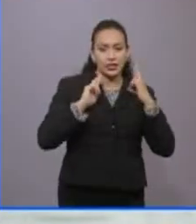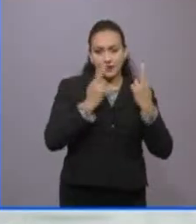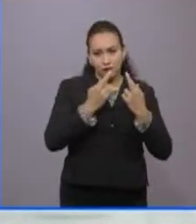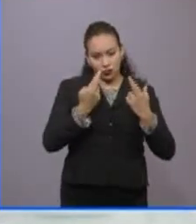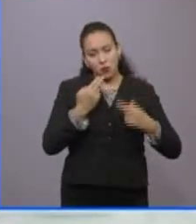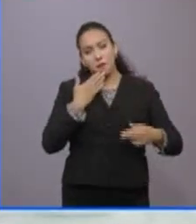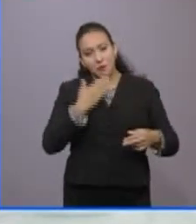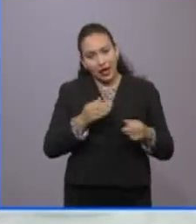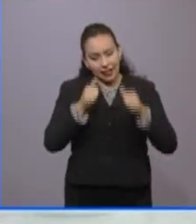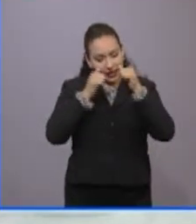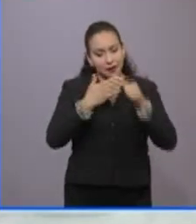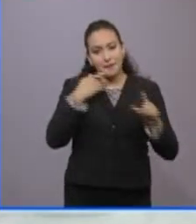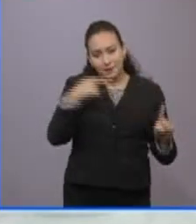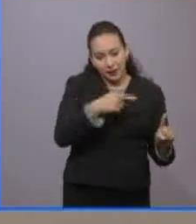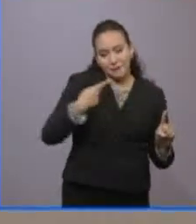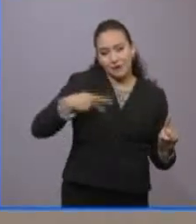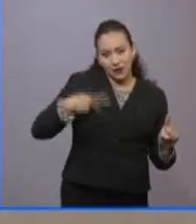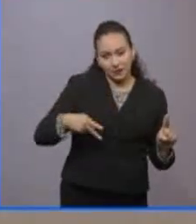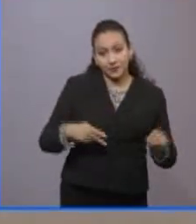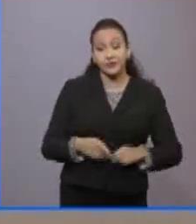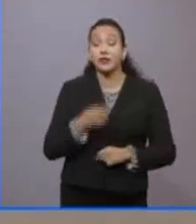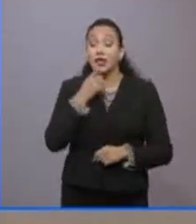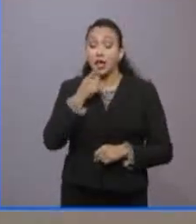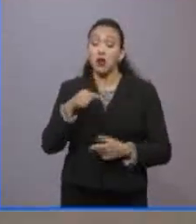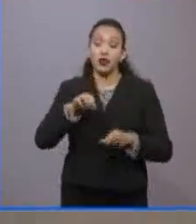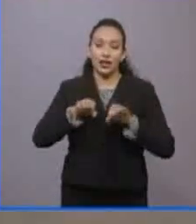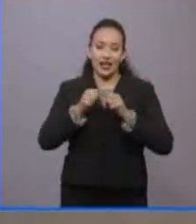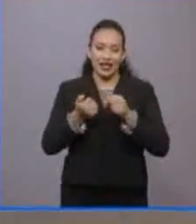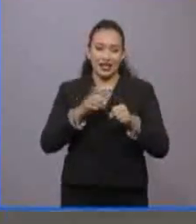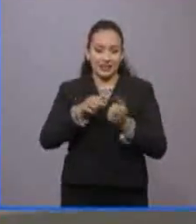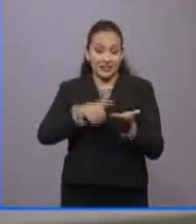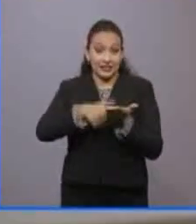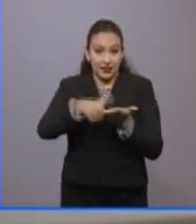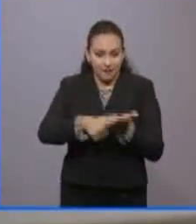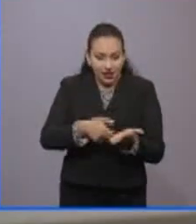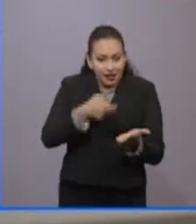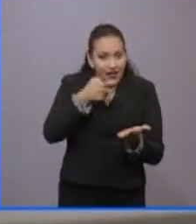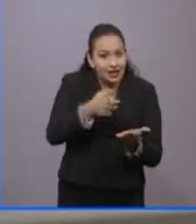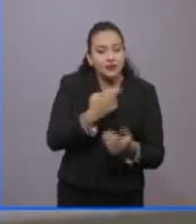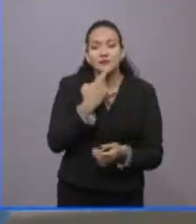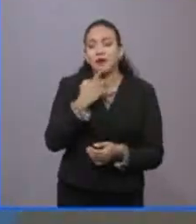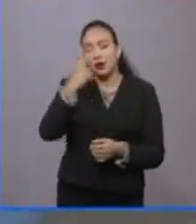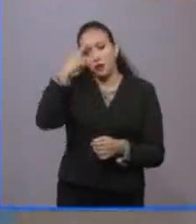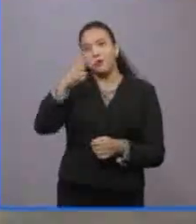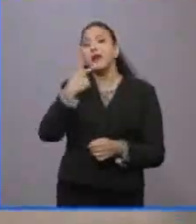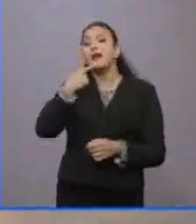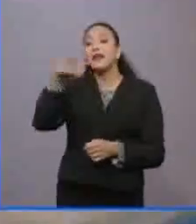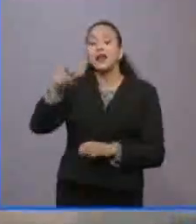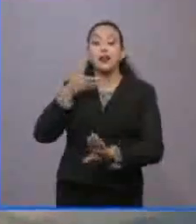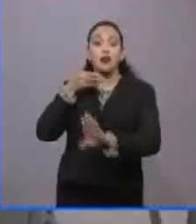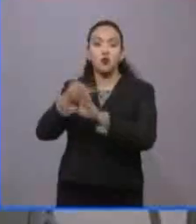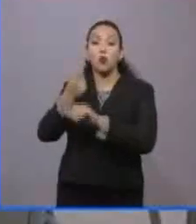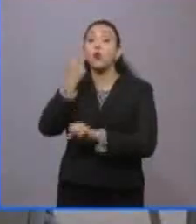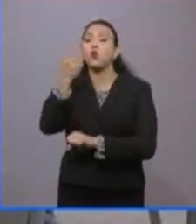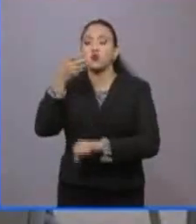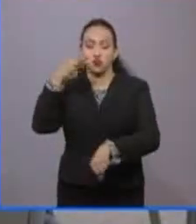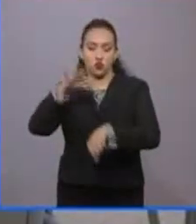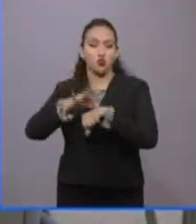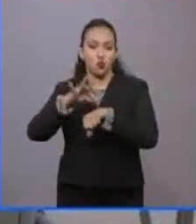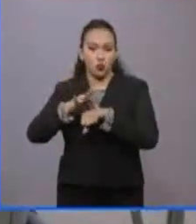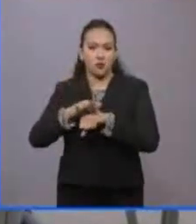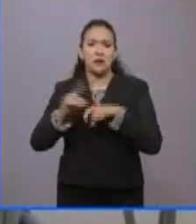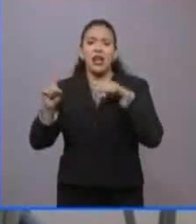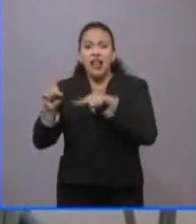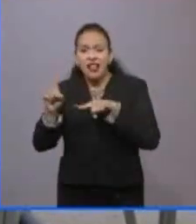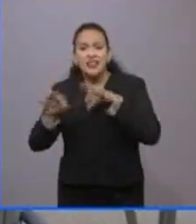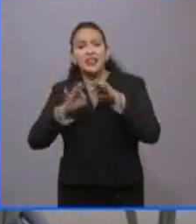pública. La sala explicó que la vía civil ordinaria es la idónea para demandar a un médico en particular, trabaje o no en